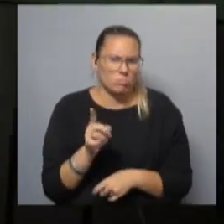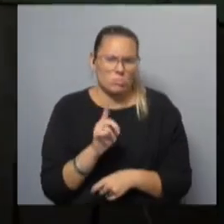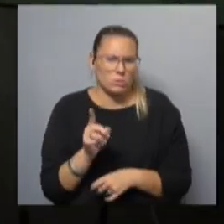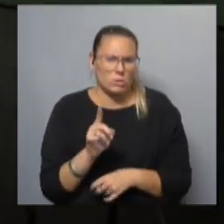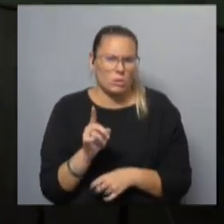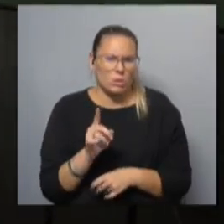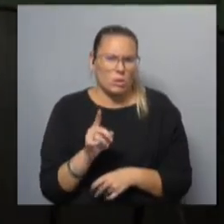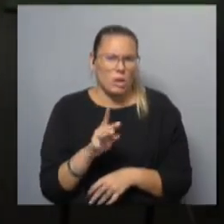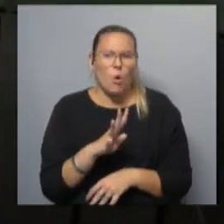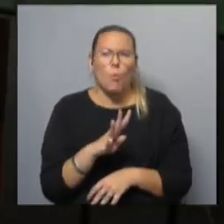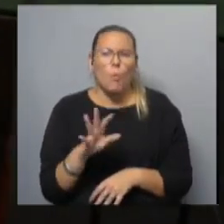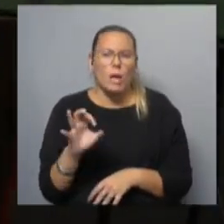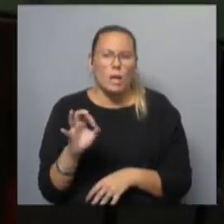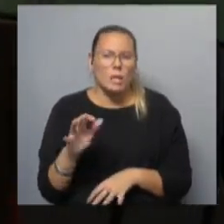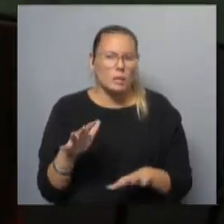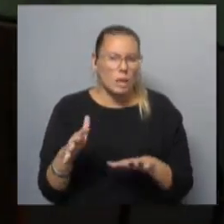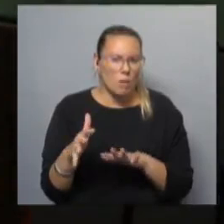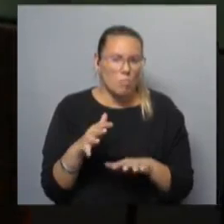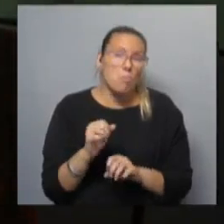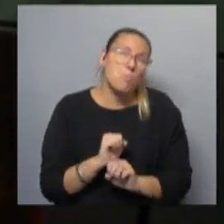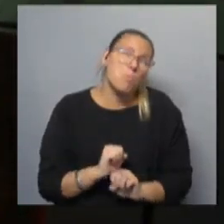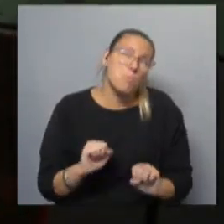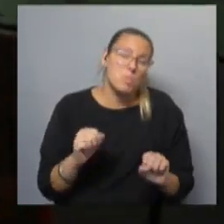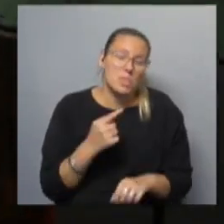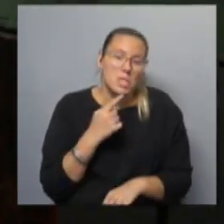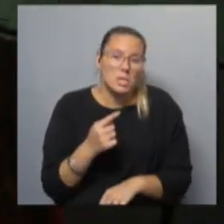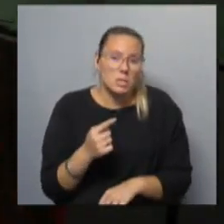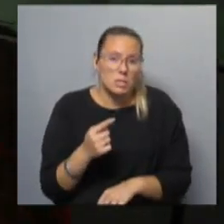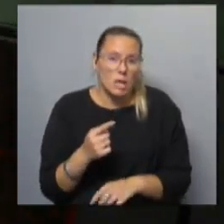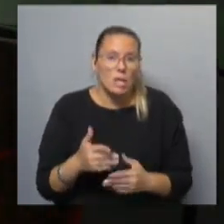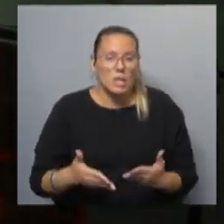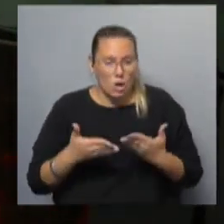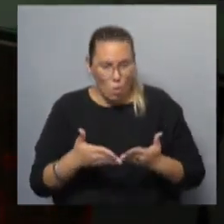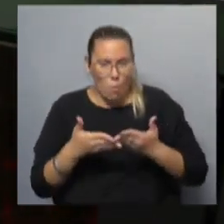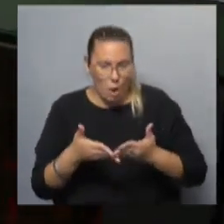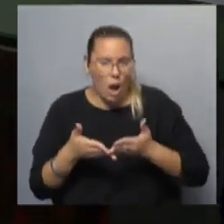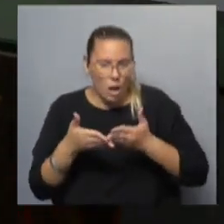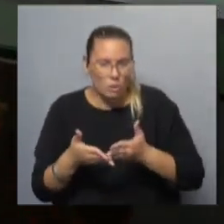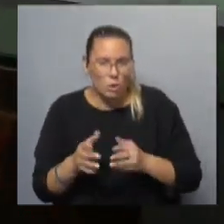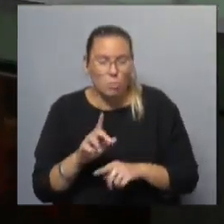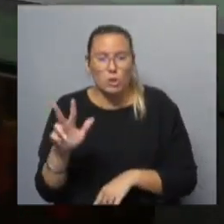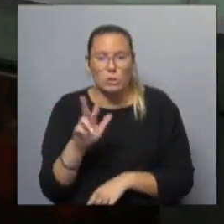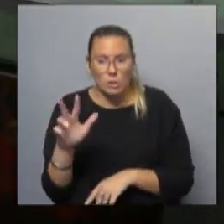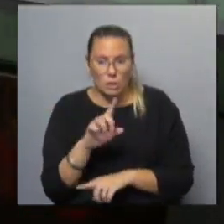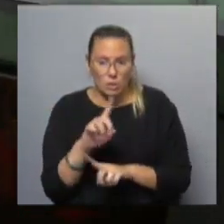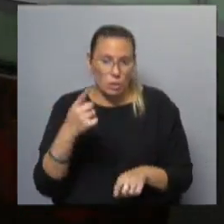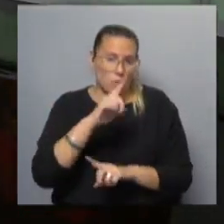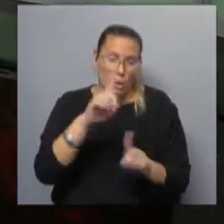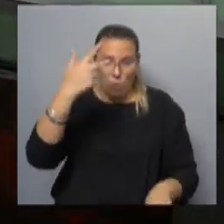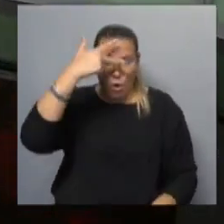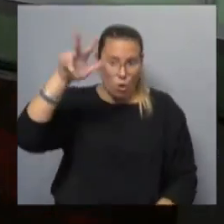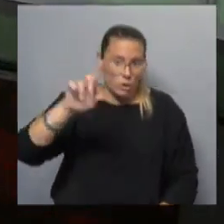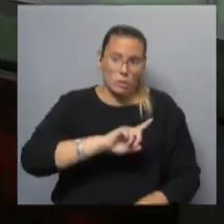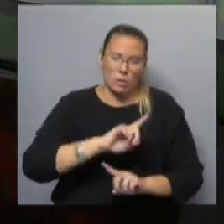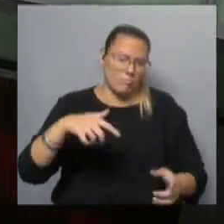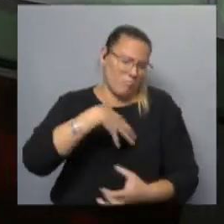haber sido alrededor de 40 por las posibilidades de los lanchones. Que no eran 33 y no eran orientales. No, había